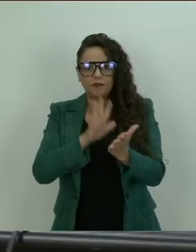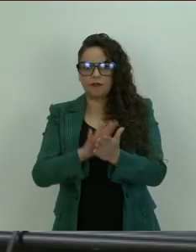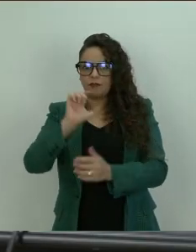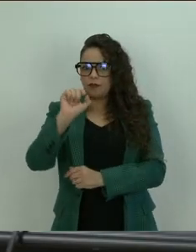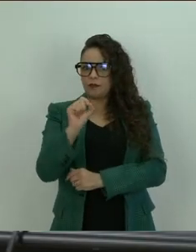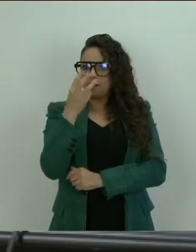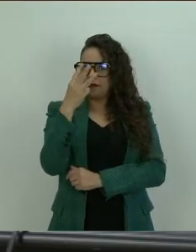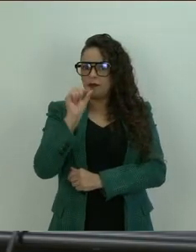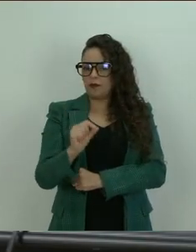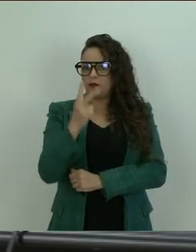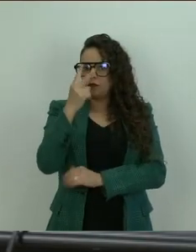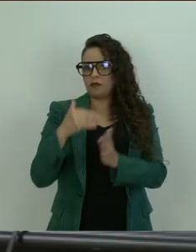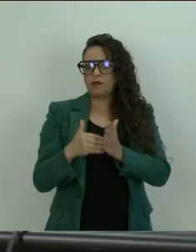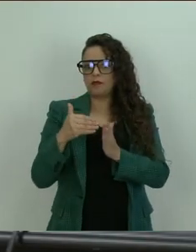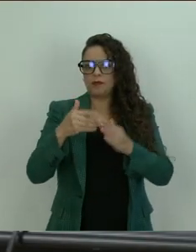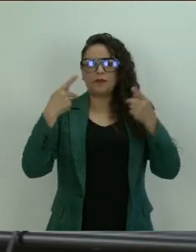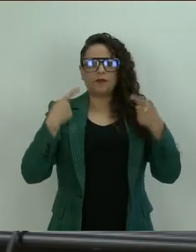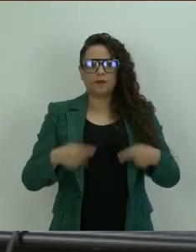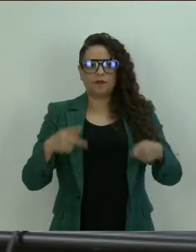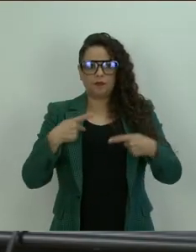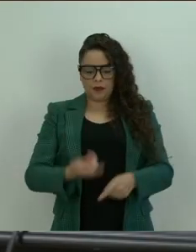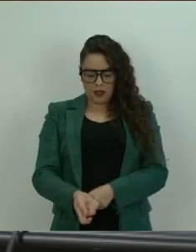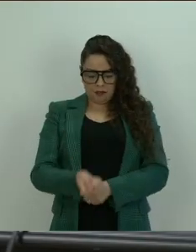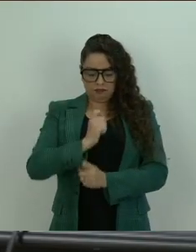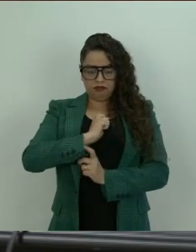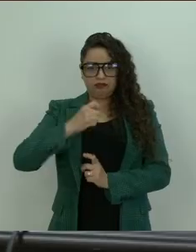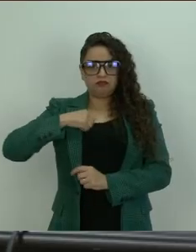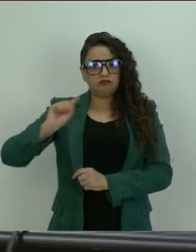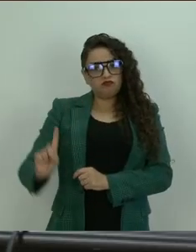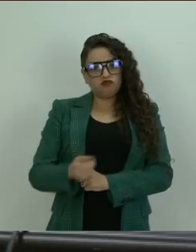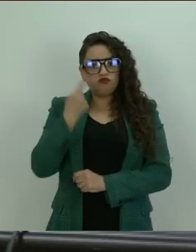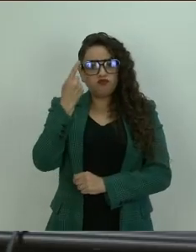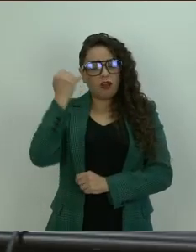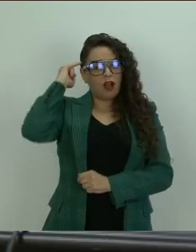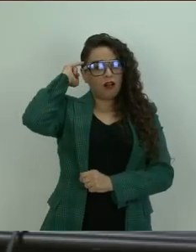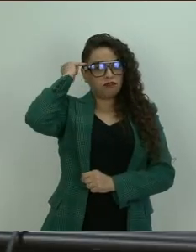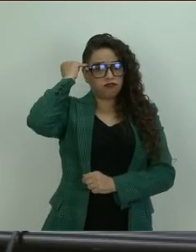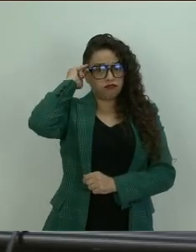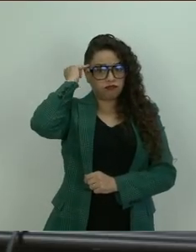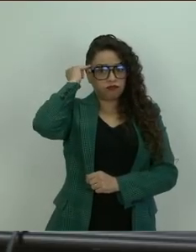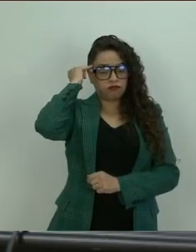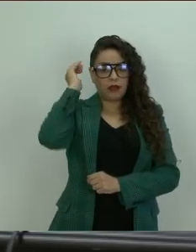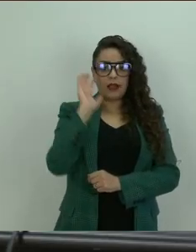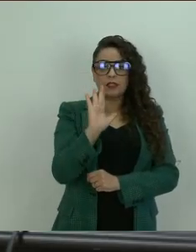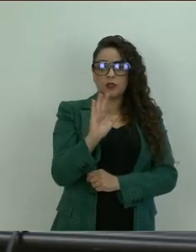de personas se autoidentifican como indígenas. De estas,